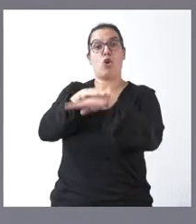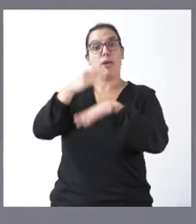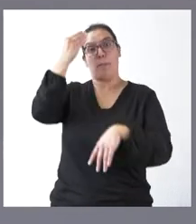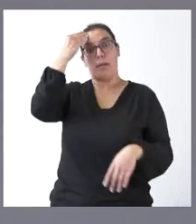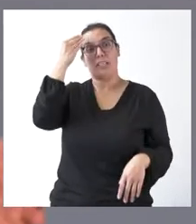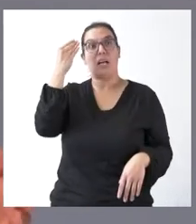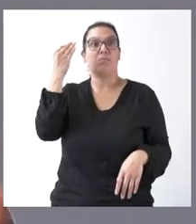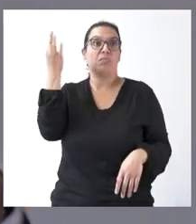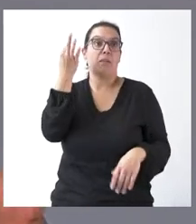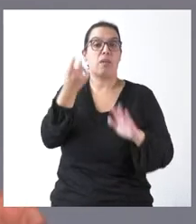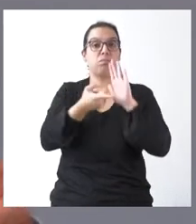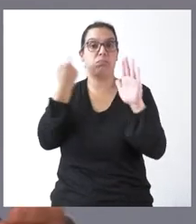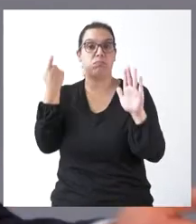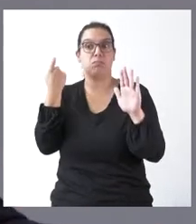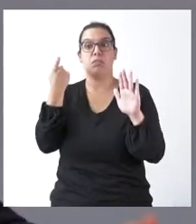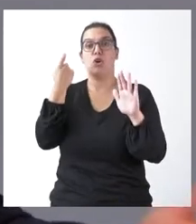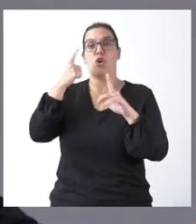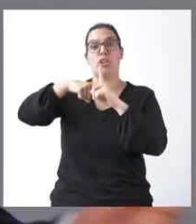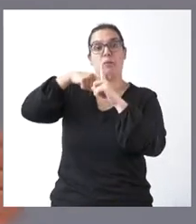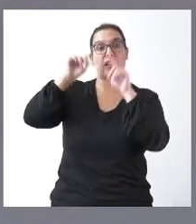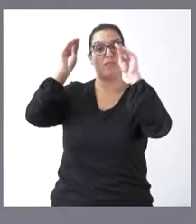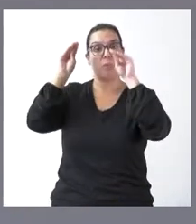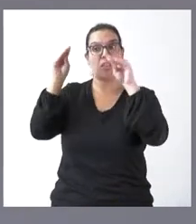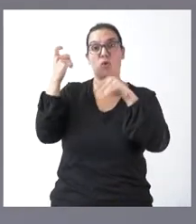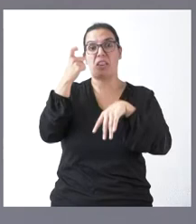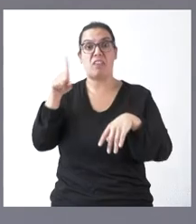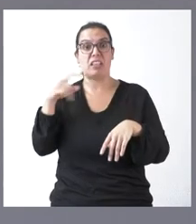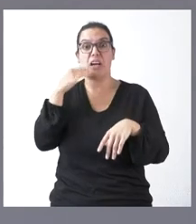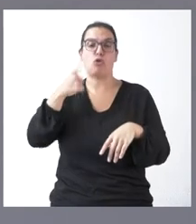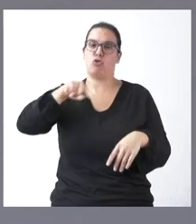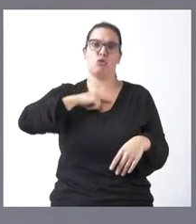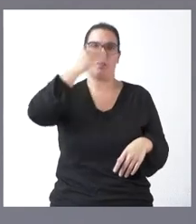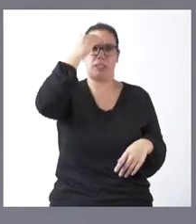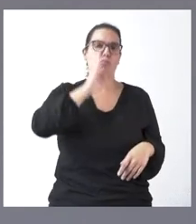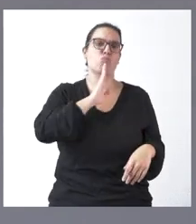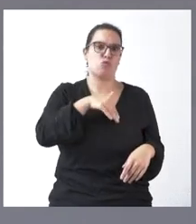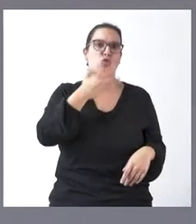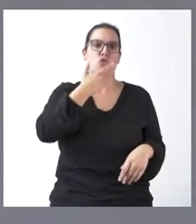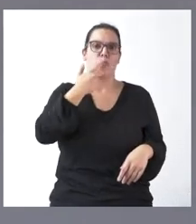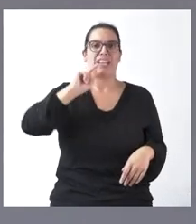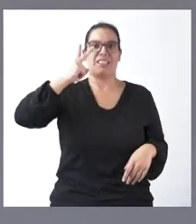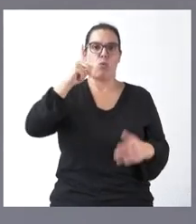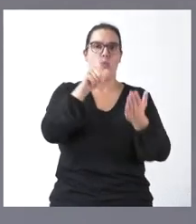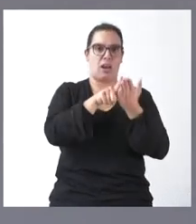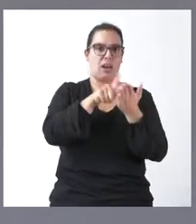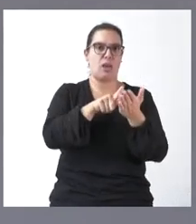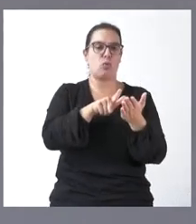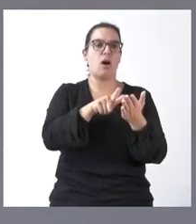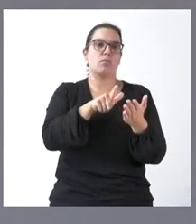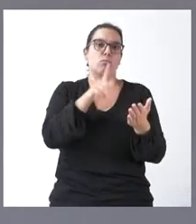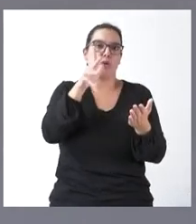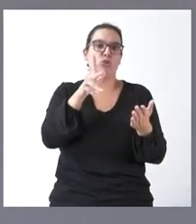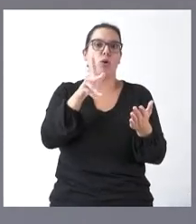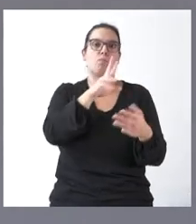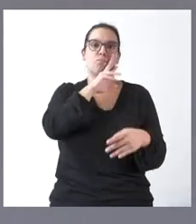hay que eliminar determinados niveles de formación o no Son imprescindibles nosotros nos parece que es bueno conocer esta segunda lengua extranjera y por tanto vamos